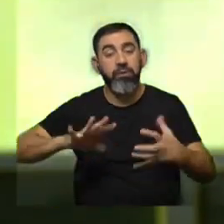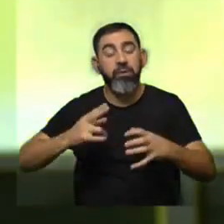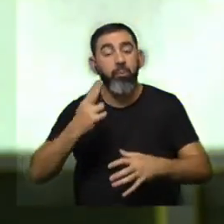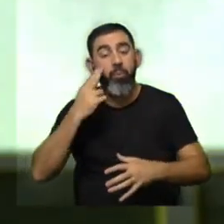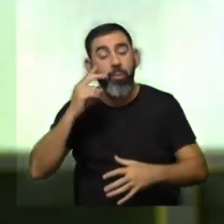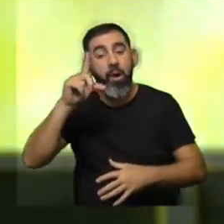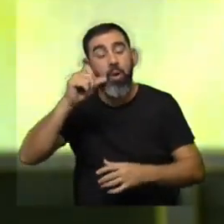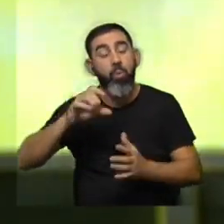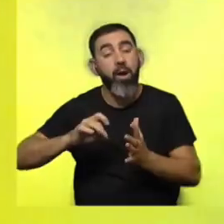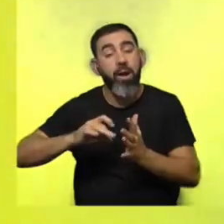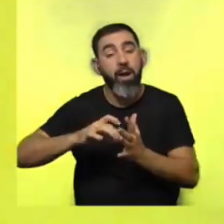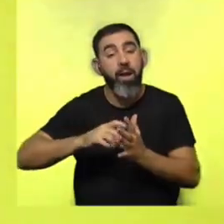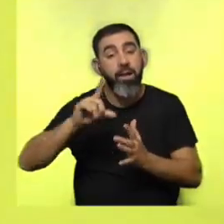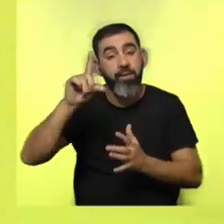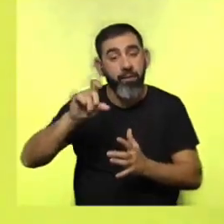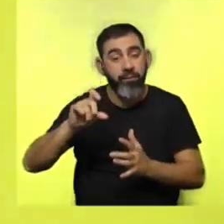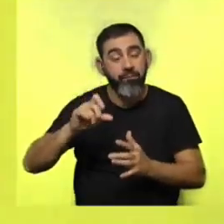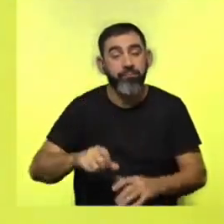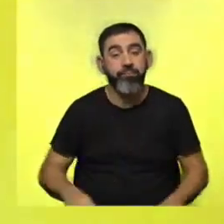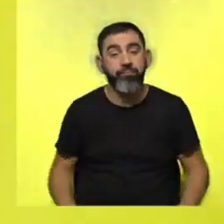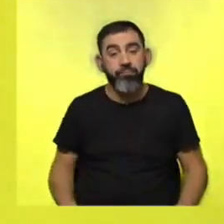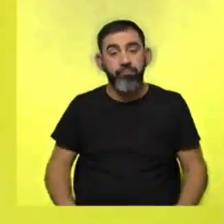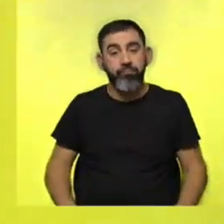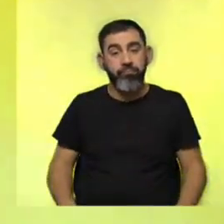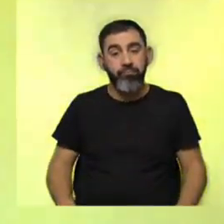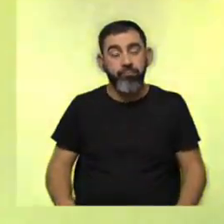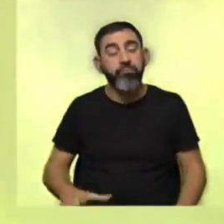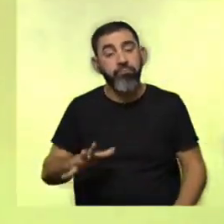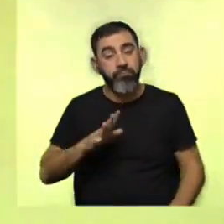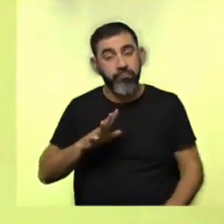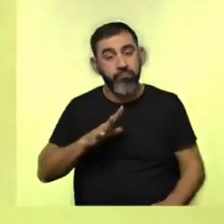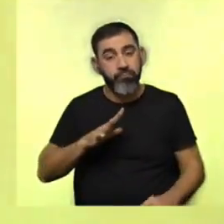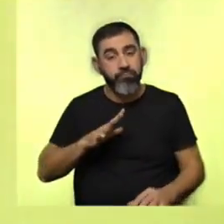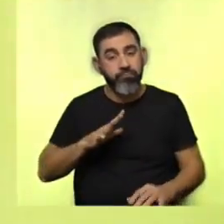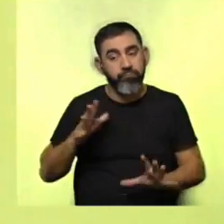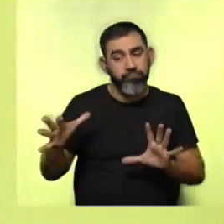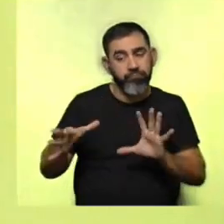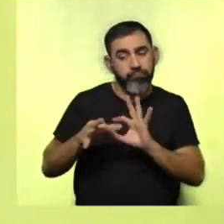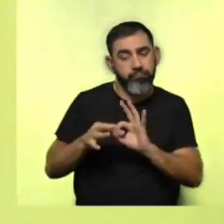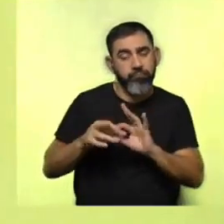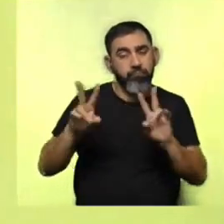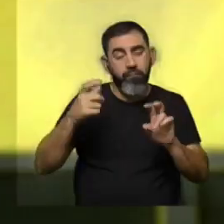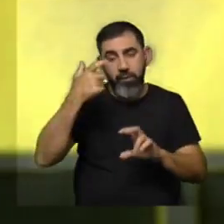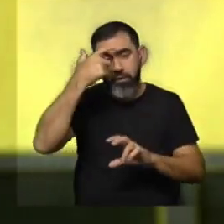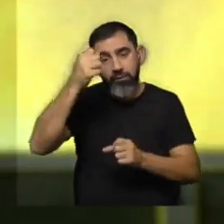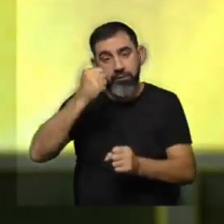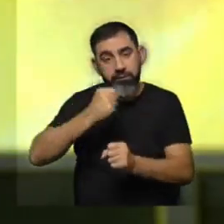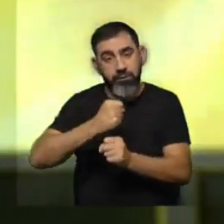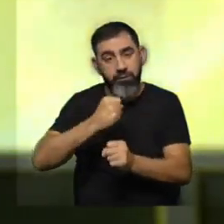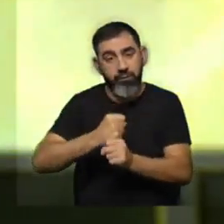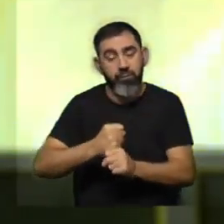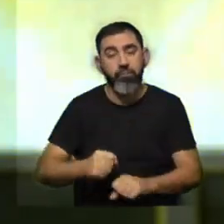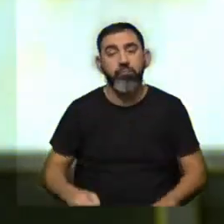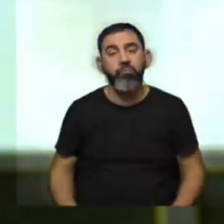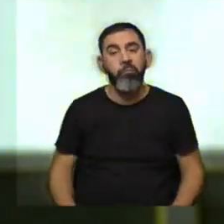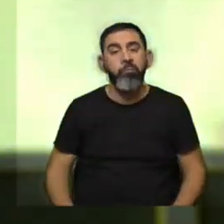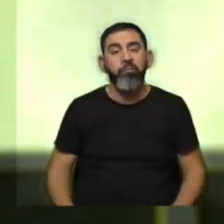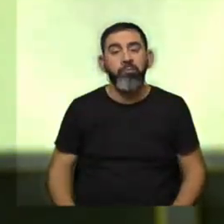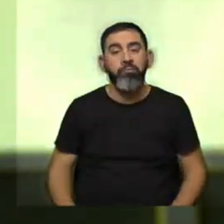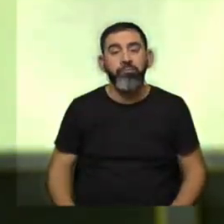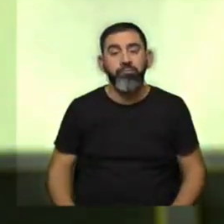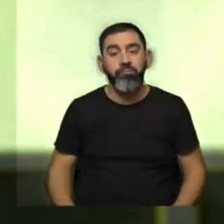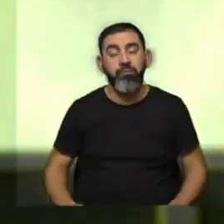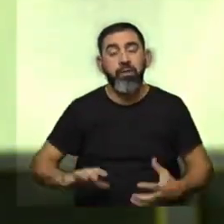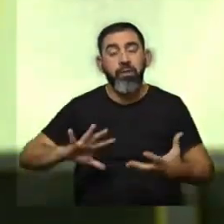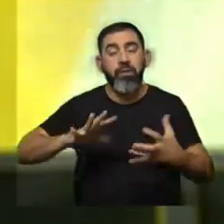potable, la calidad del agua, ¿de alguna manera se involucra? ¿Tiene un enganche con el trabajo científico? Bueno, en realidad, así como la